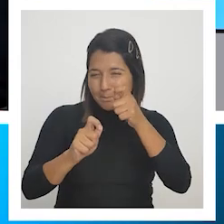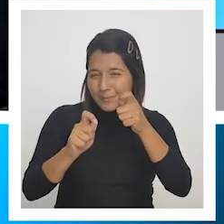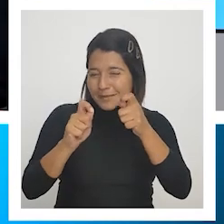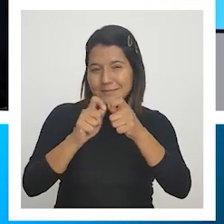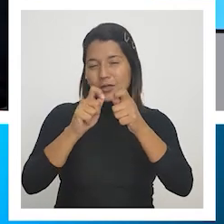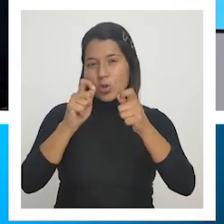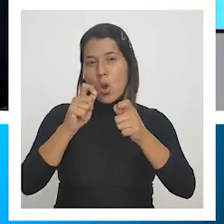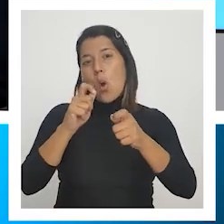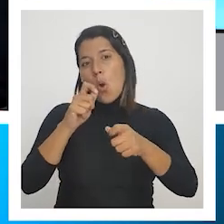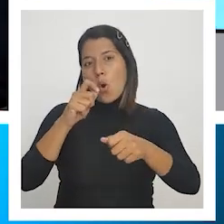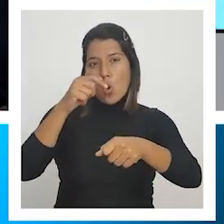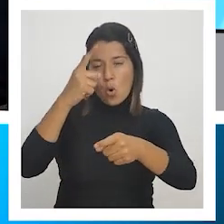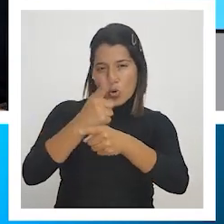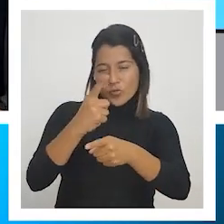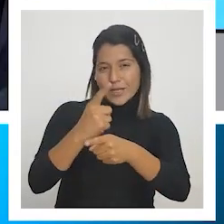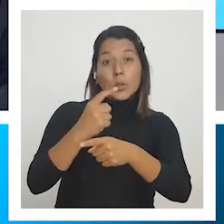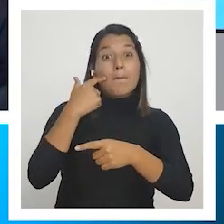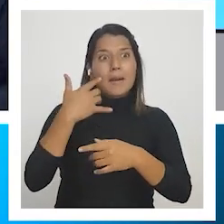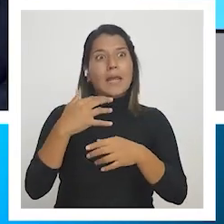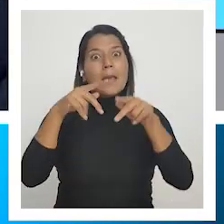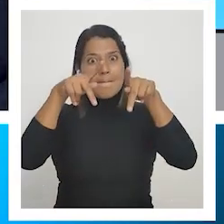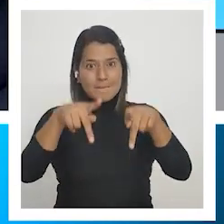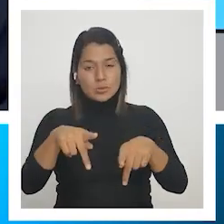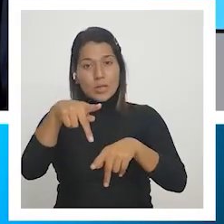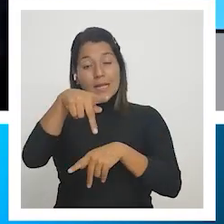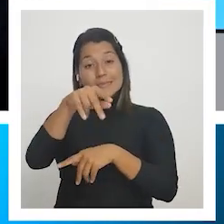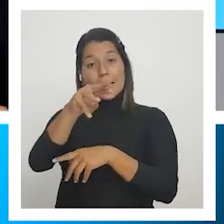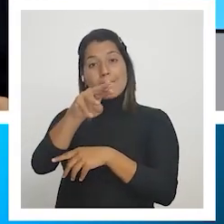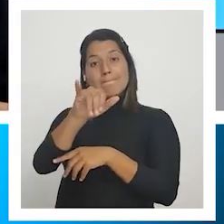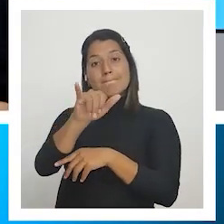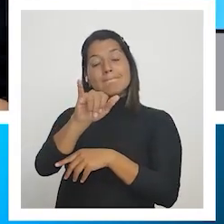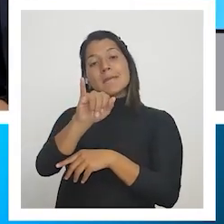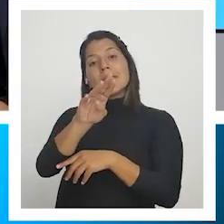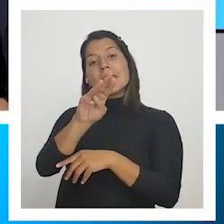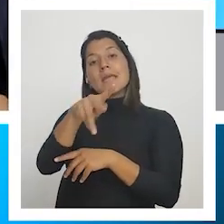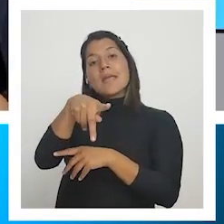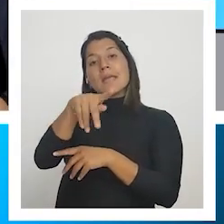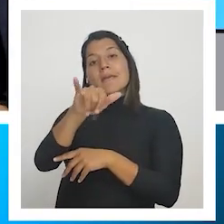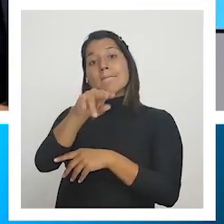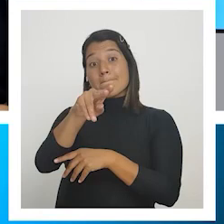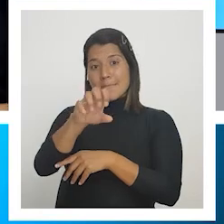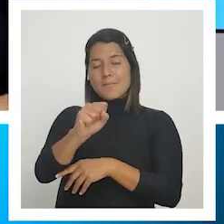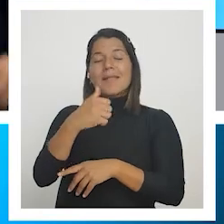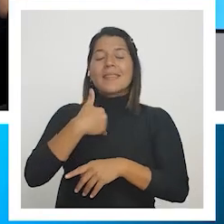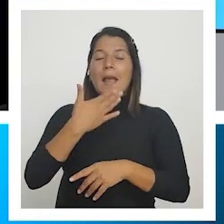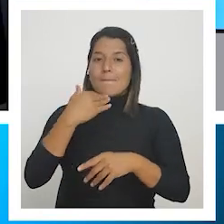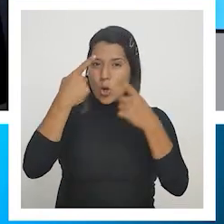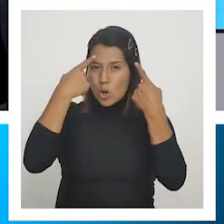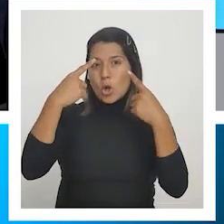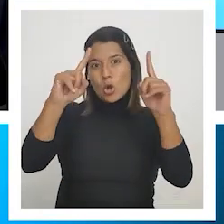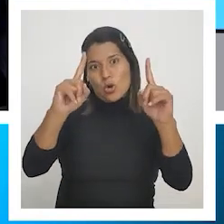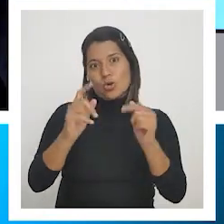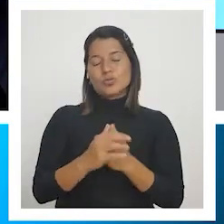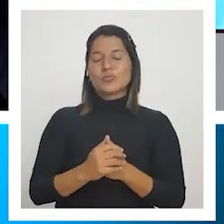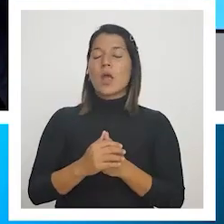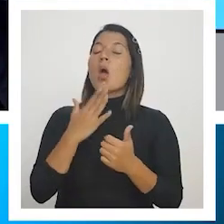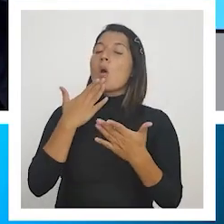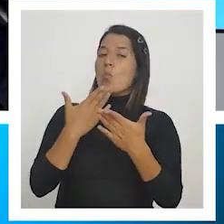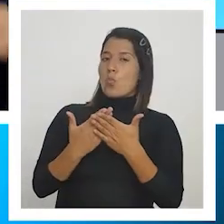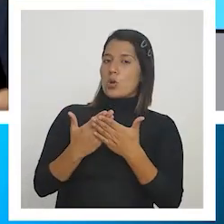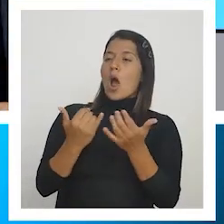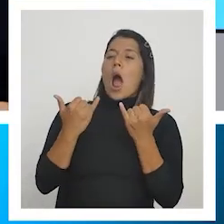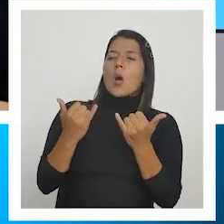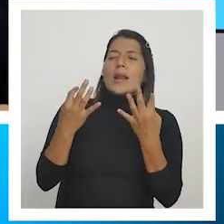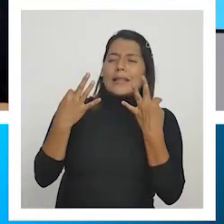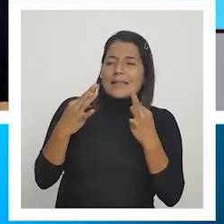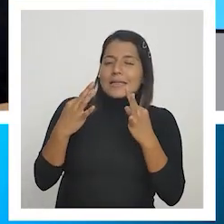tema pues tengan mejores resultados. Bueno, vamos a intentar ir pasito por pasito.